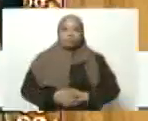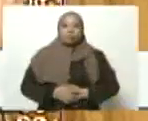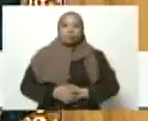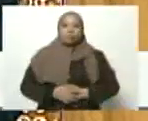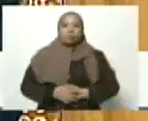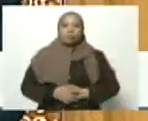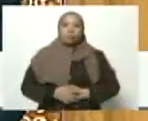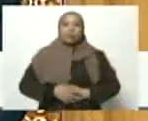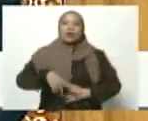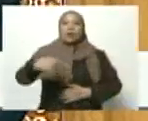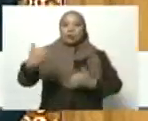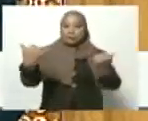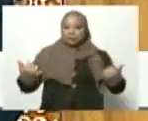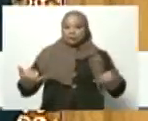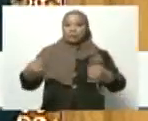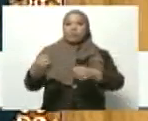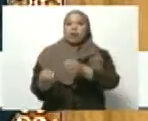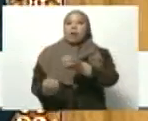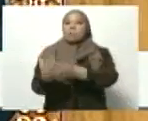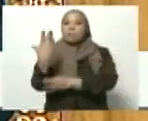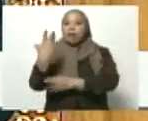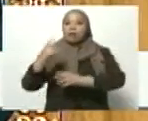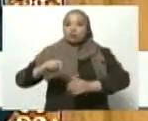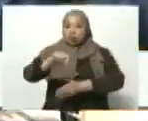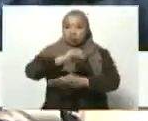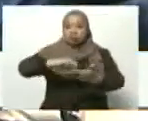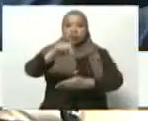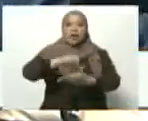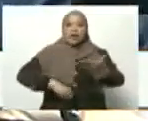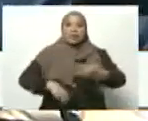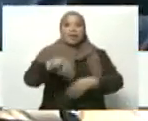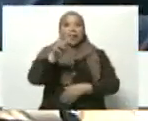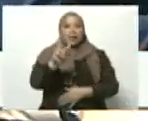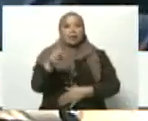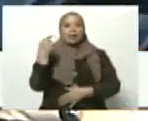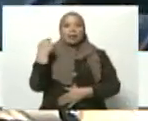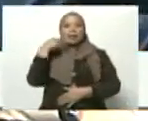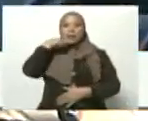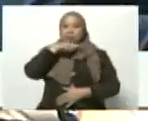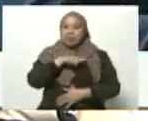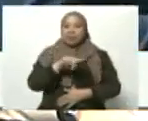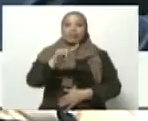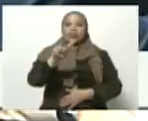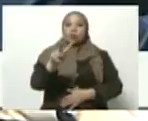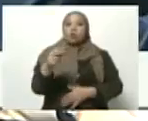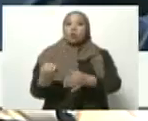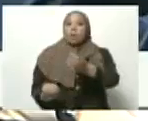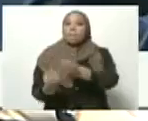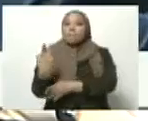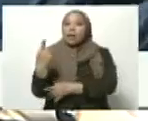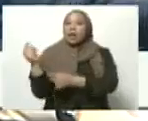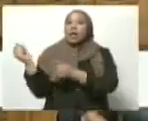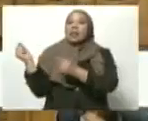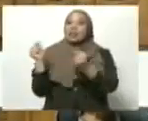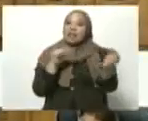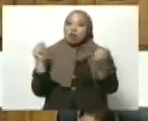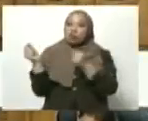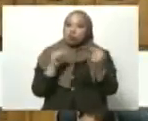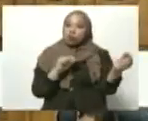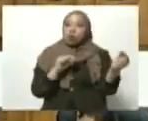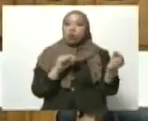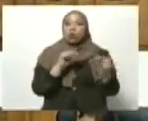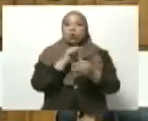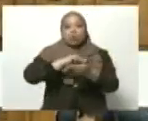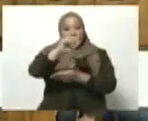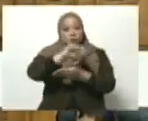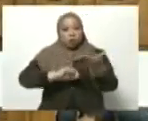hablando, porque este contrato fue firmado en octubre del 2019. Digo, en mayo se empezó a discutir y en octubre del 2019 se